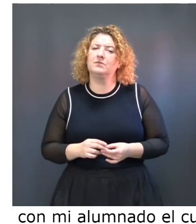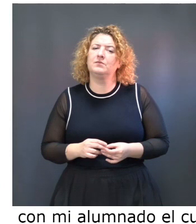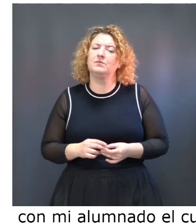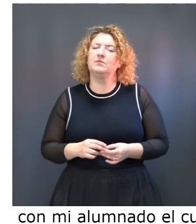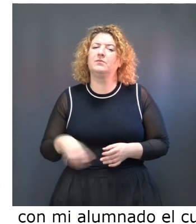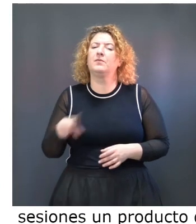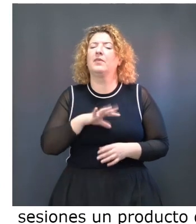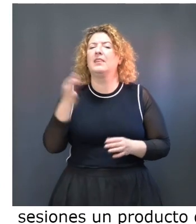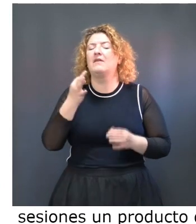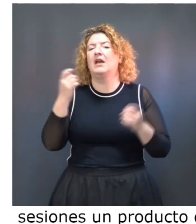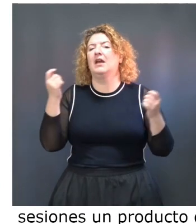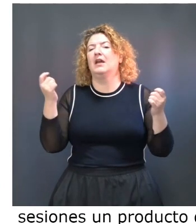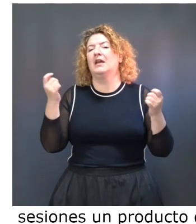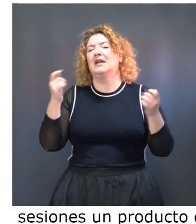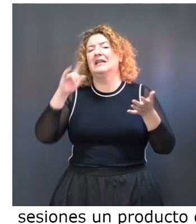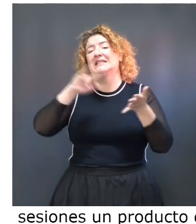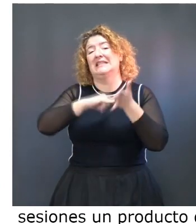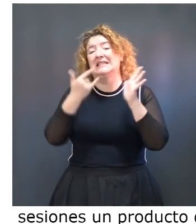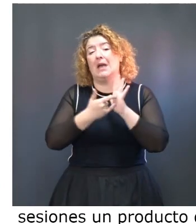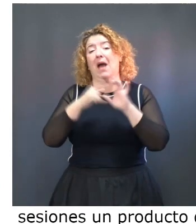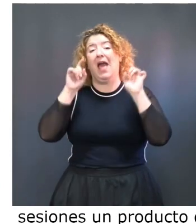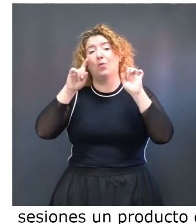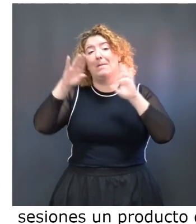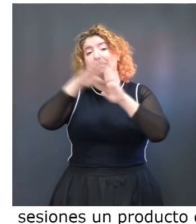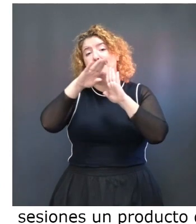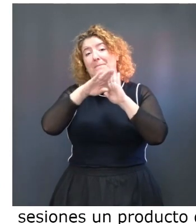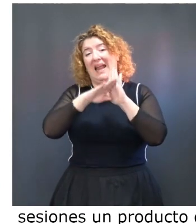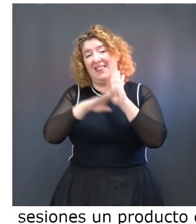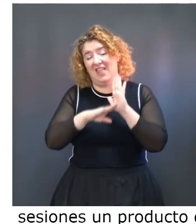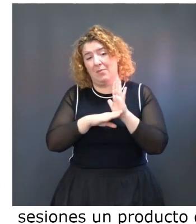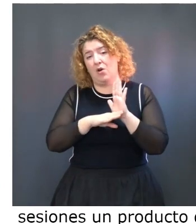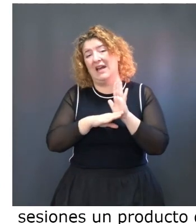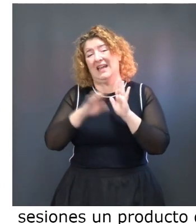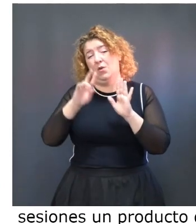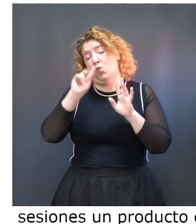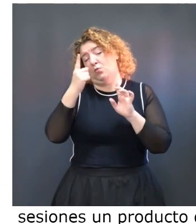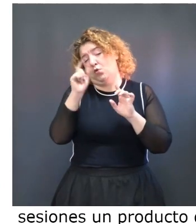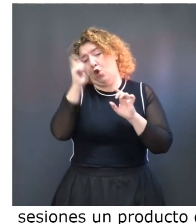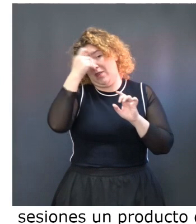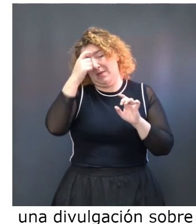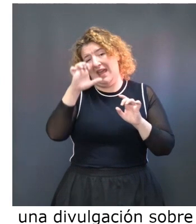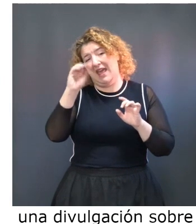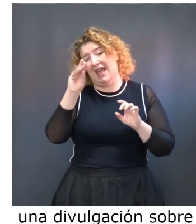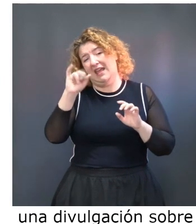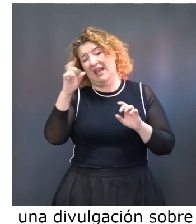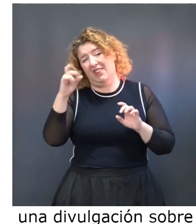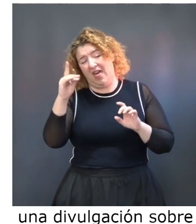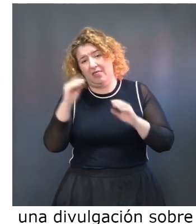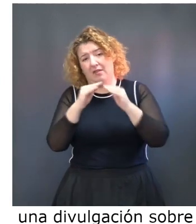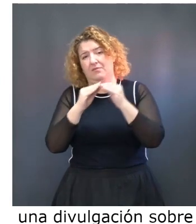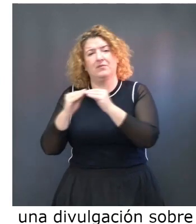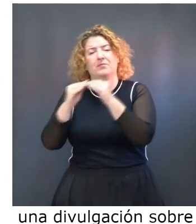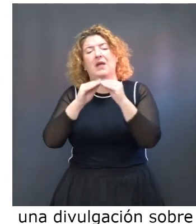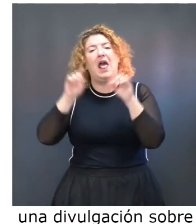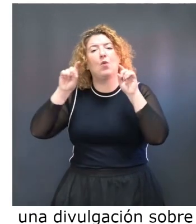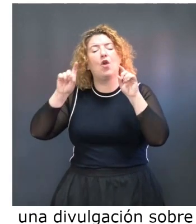los principios del sistema educativo, entre ellos el principio de equidad, a profesorado de educación física para